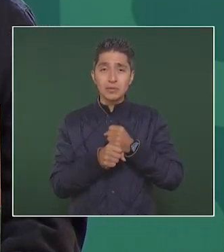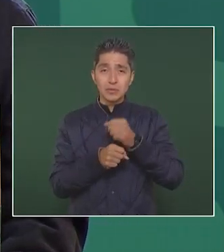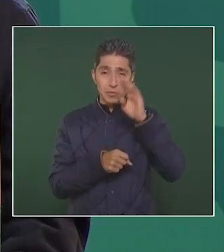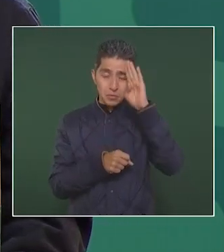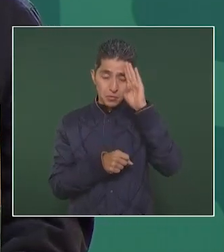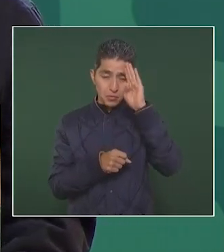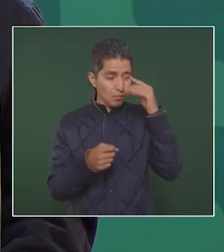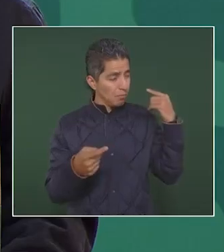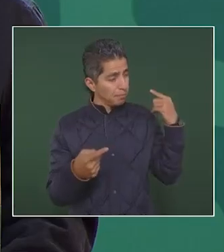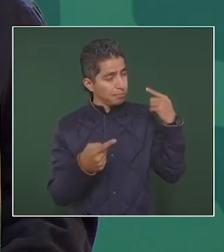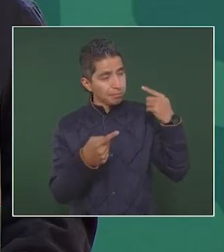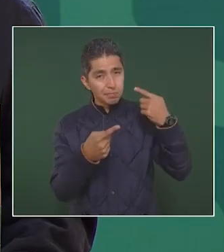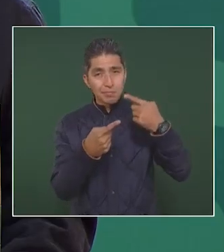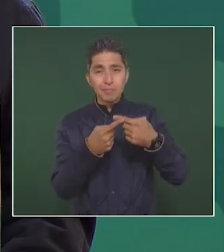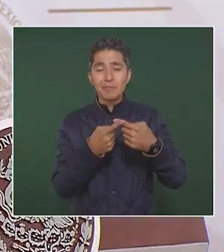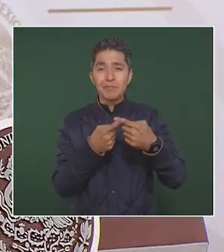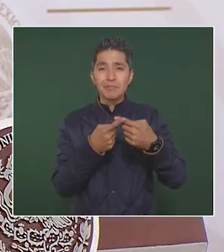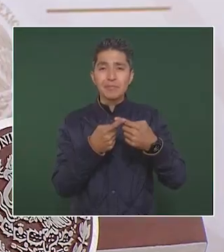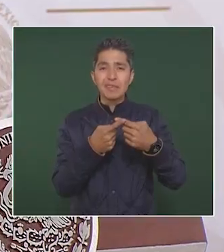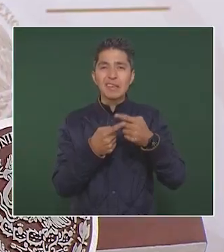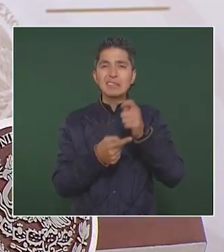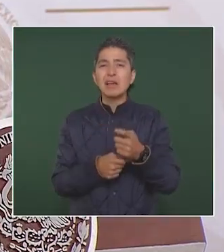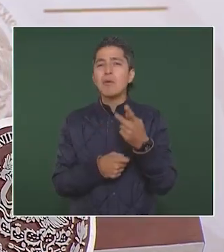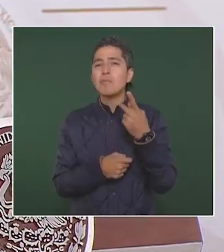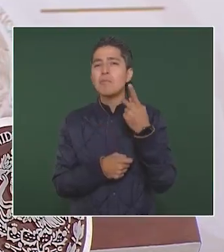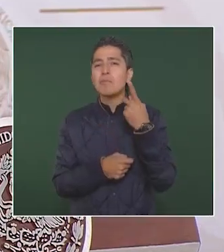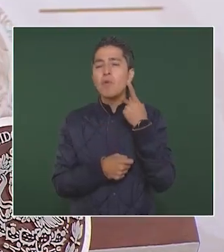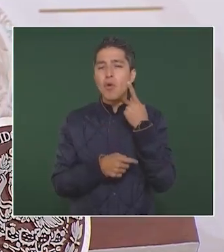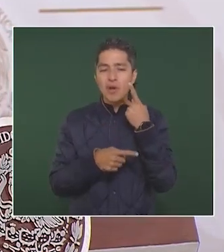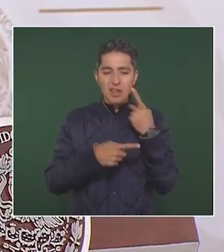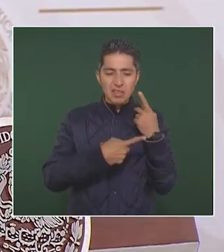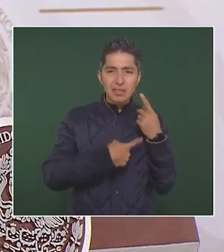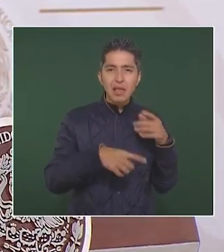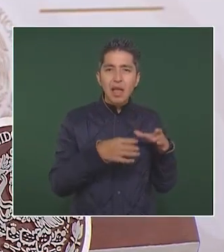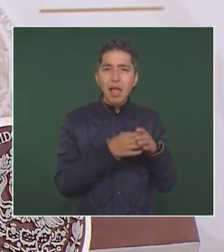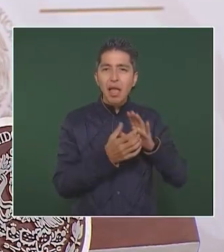de una política de pillaje